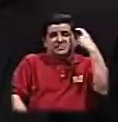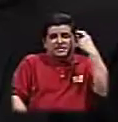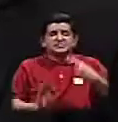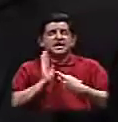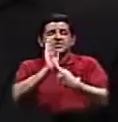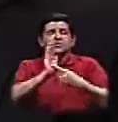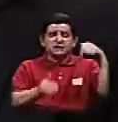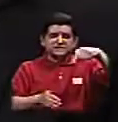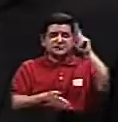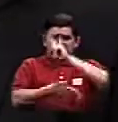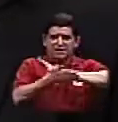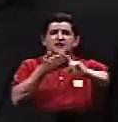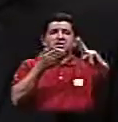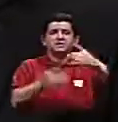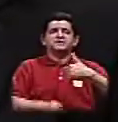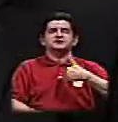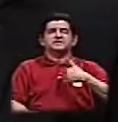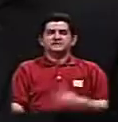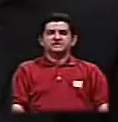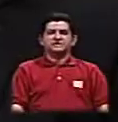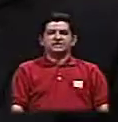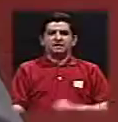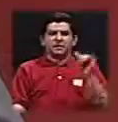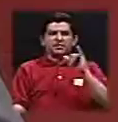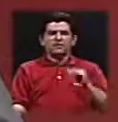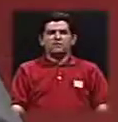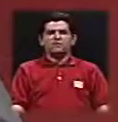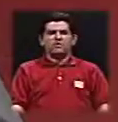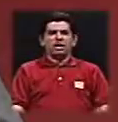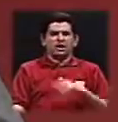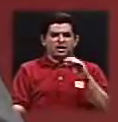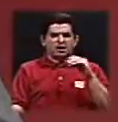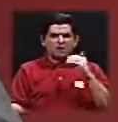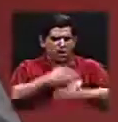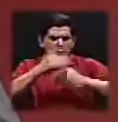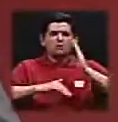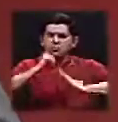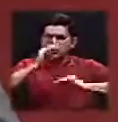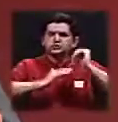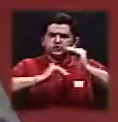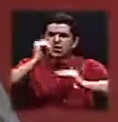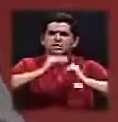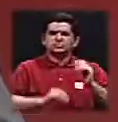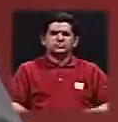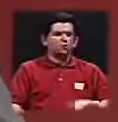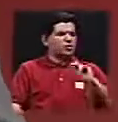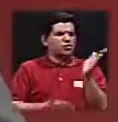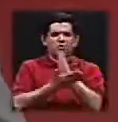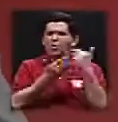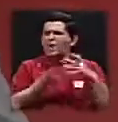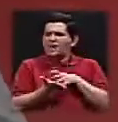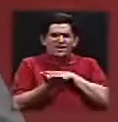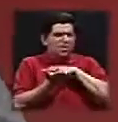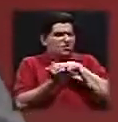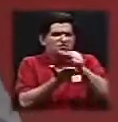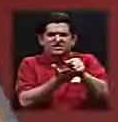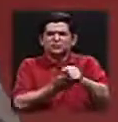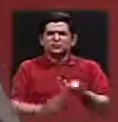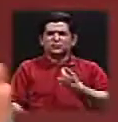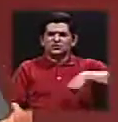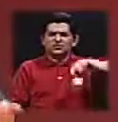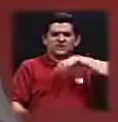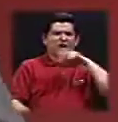en nuestra universidad, y que yo creo que pues un afán constructivo, no es de ninguna manera algo que pueda destruir